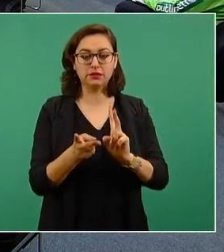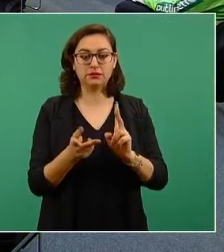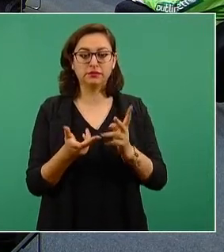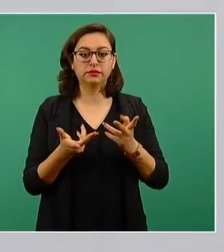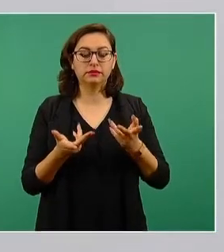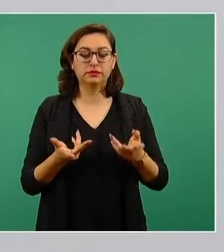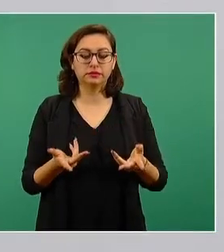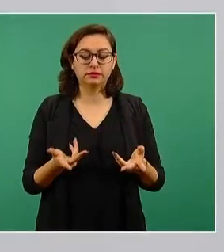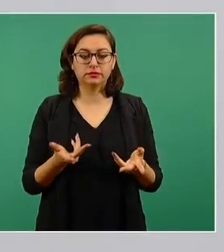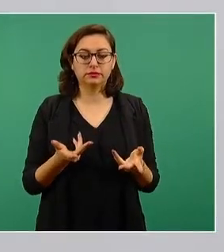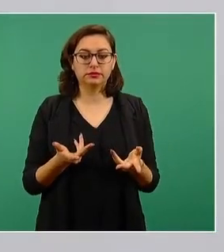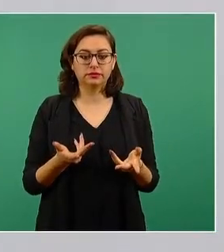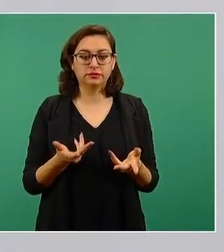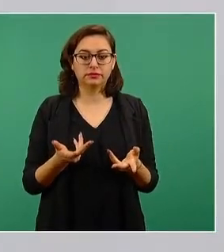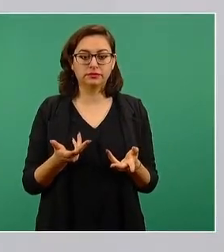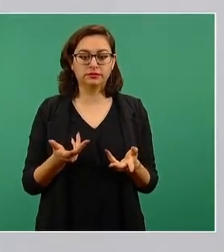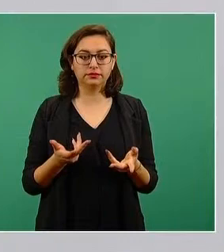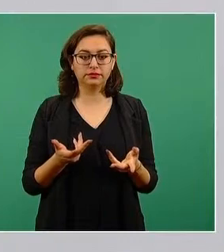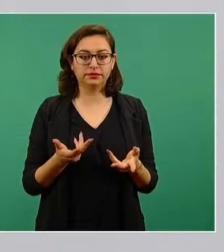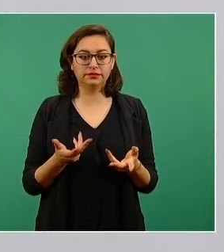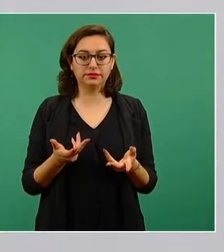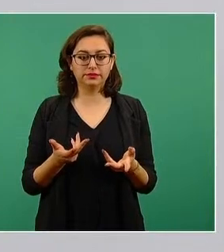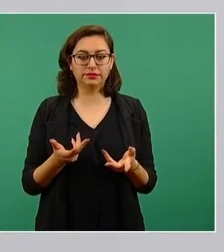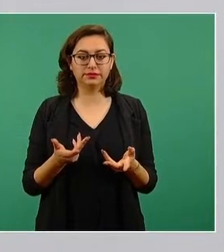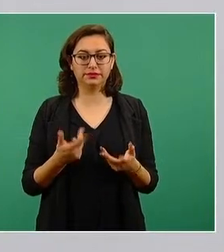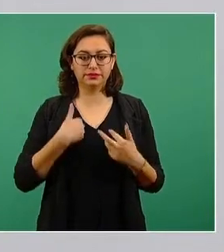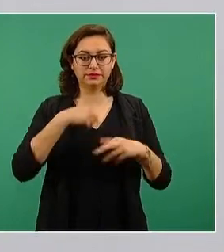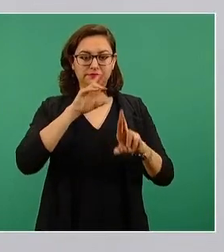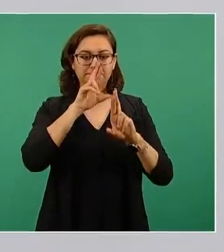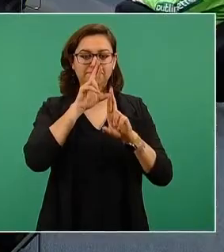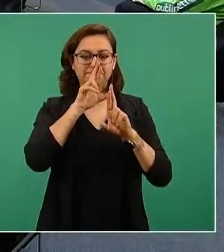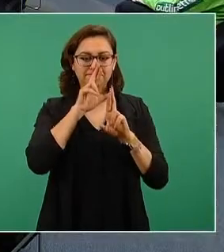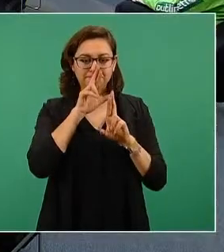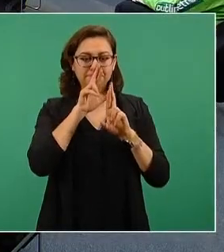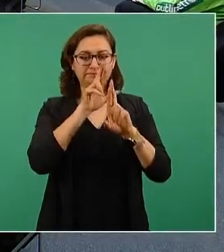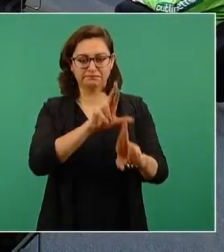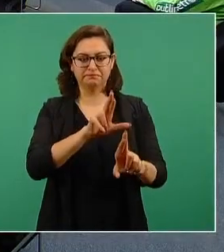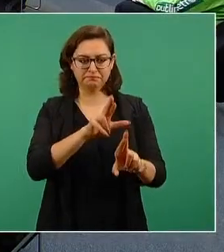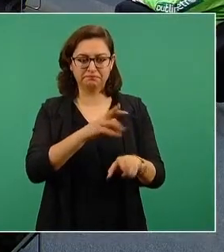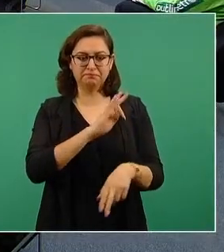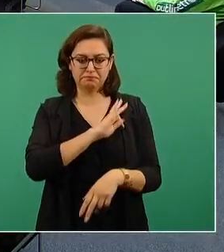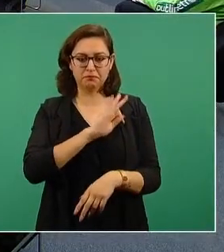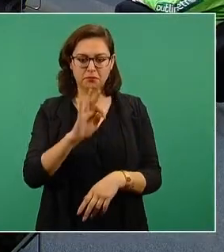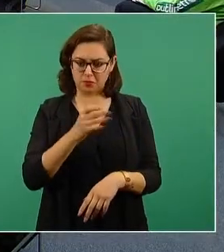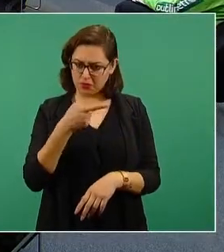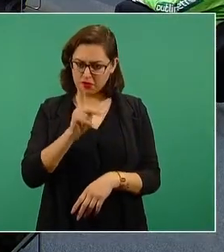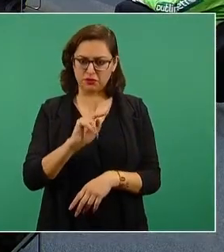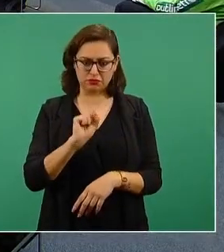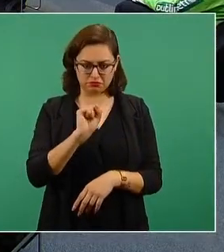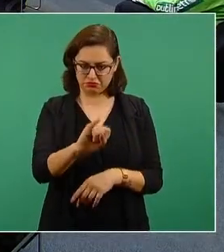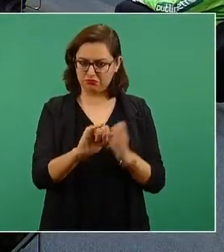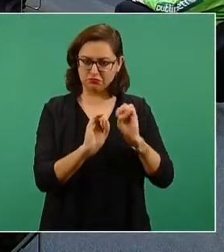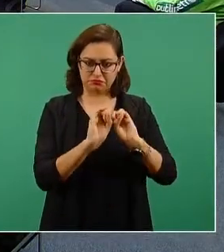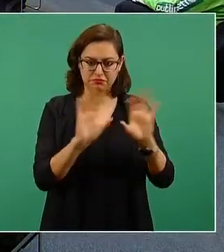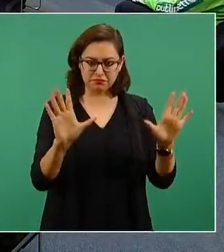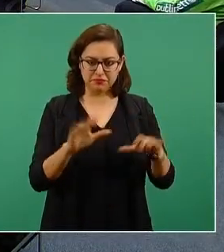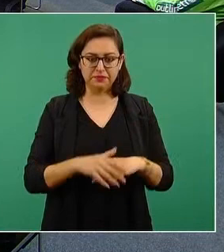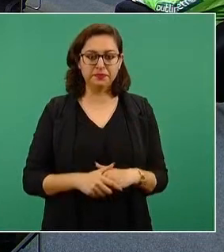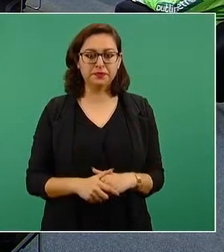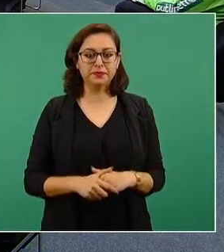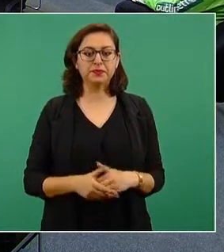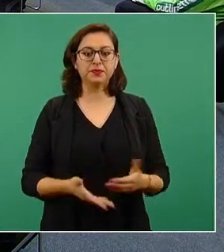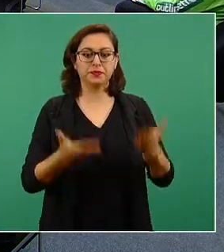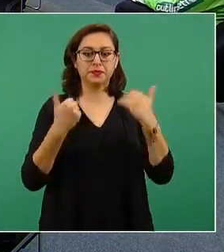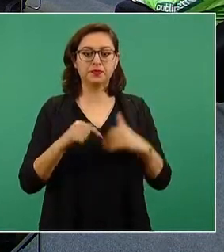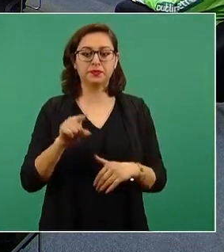se dé respuesta, ¿no? Pero sí hay la voluntad de hacerlo. Muy bien,